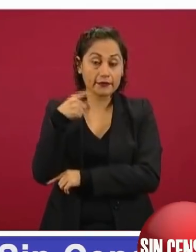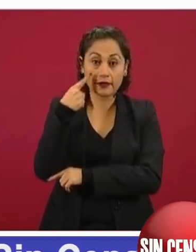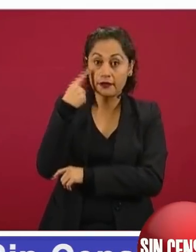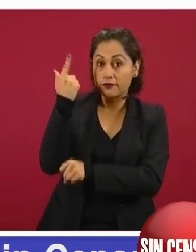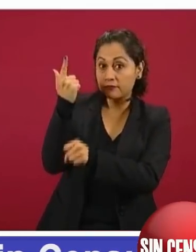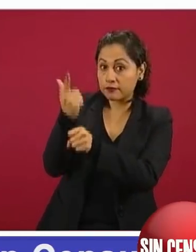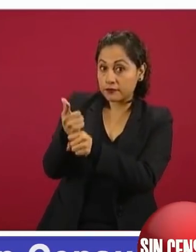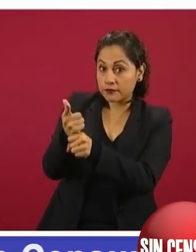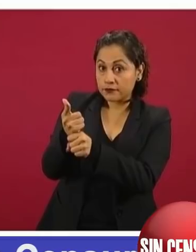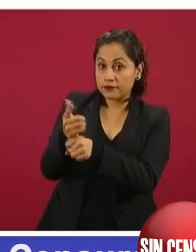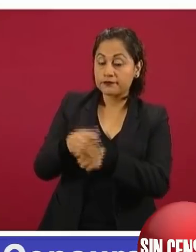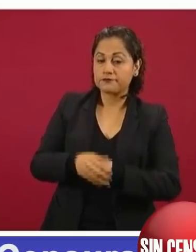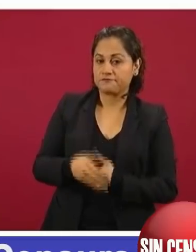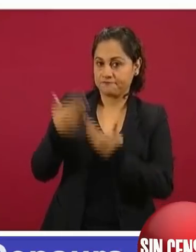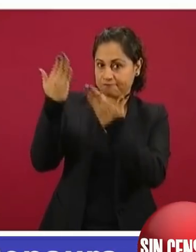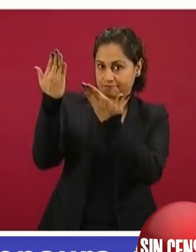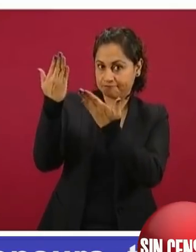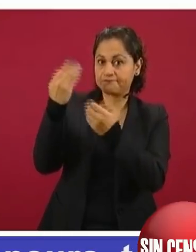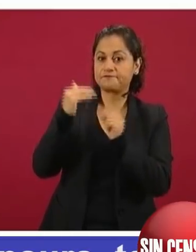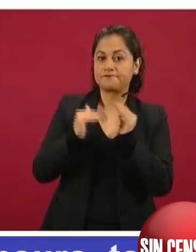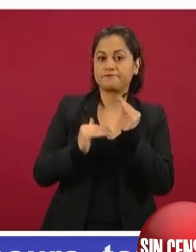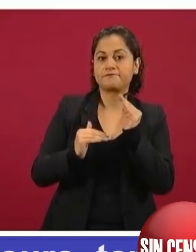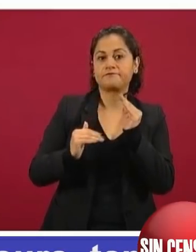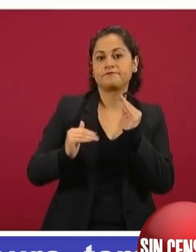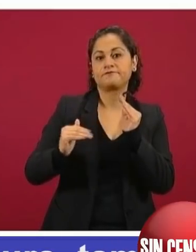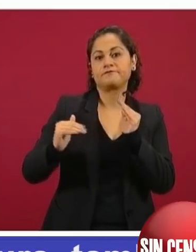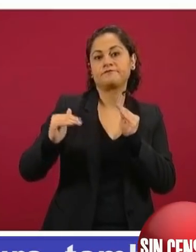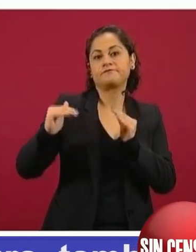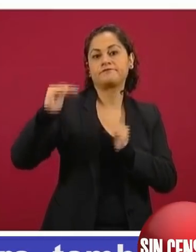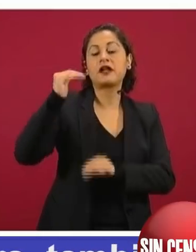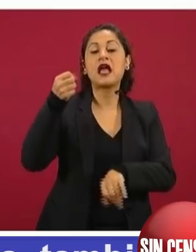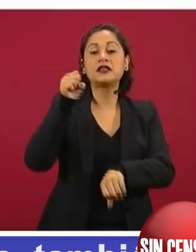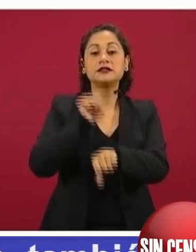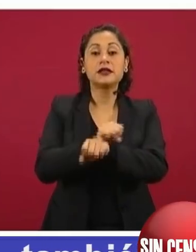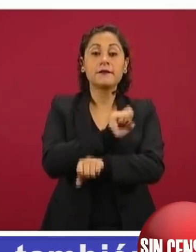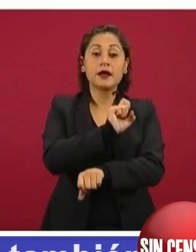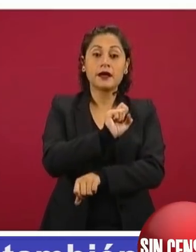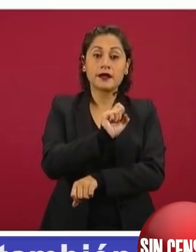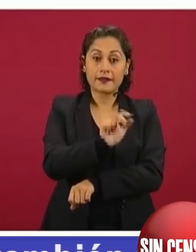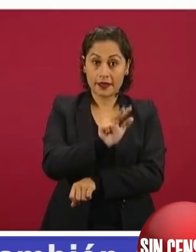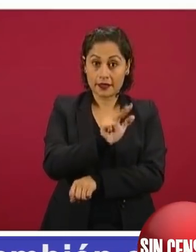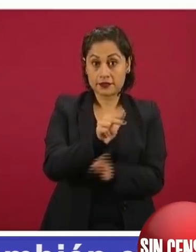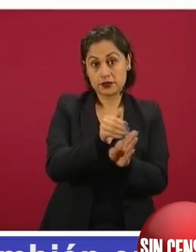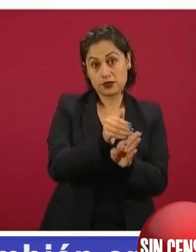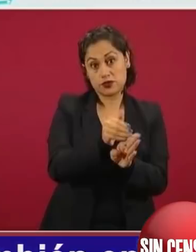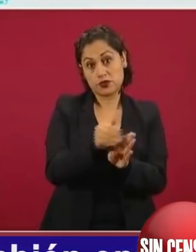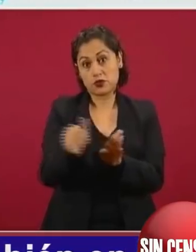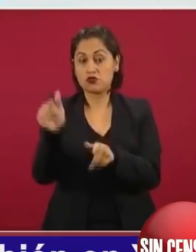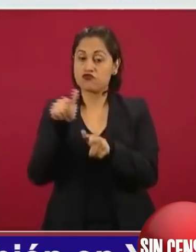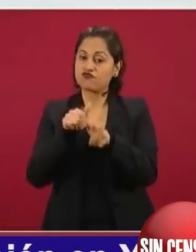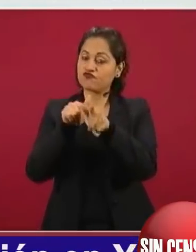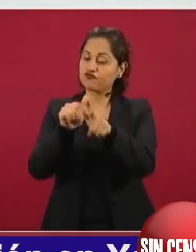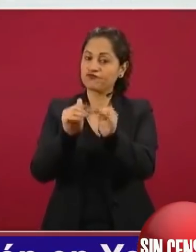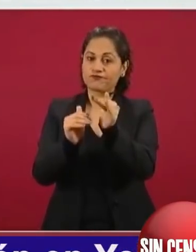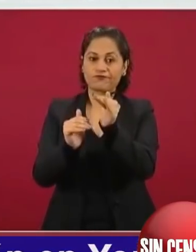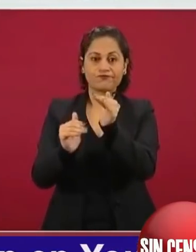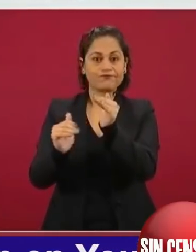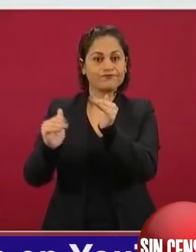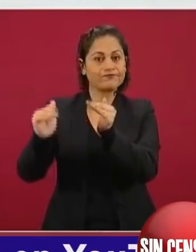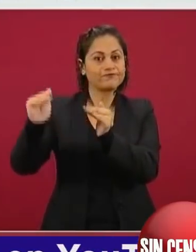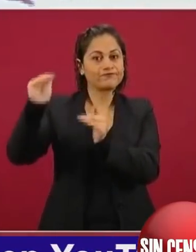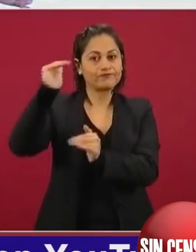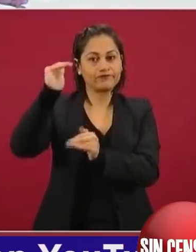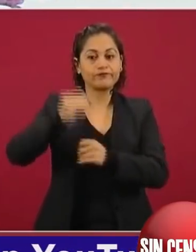esta trayectoria en general de ascenso prácticamente desde la semana 18, desde la semana 18 vemos este